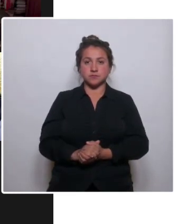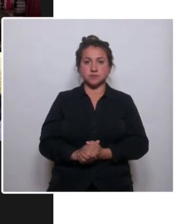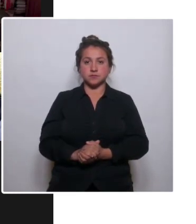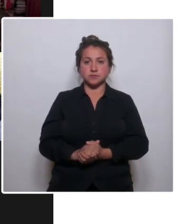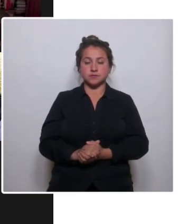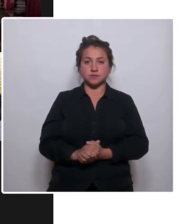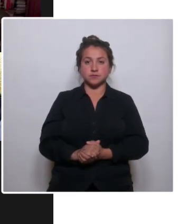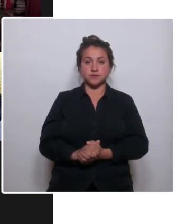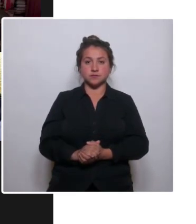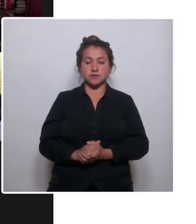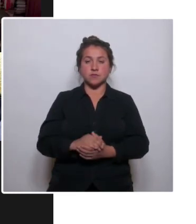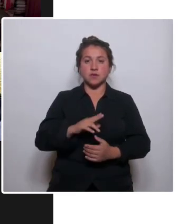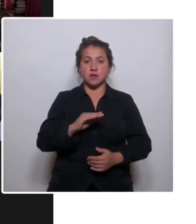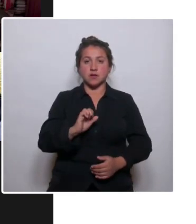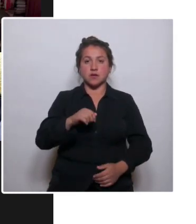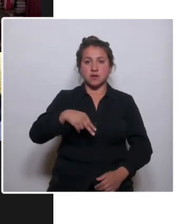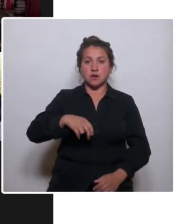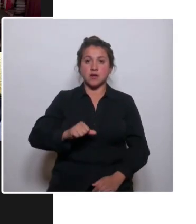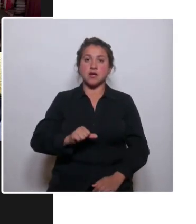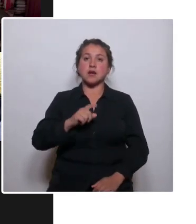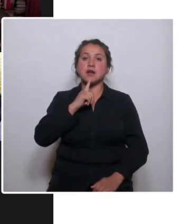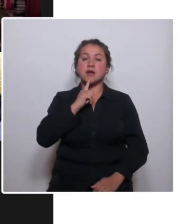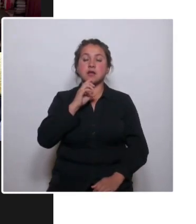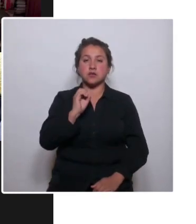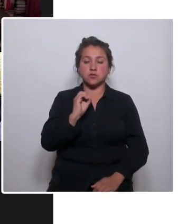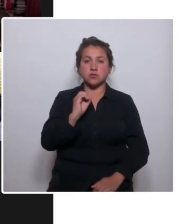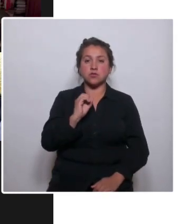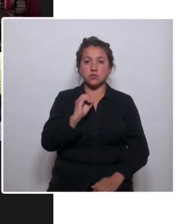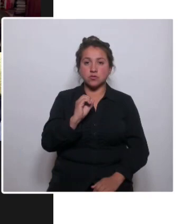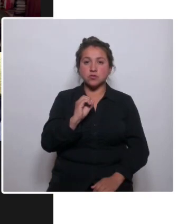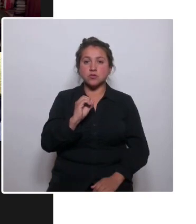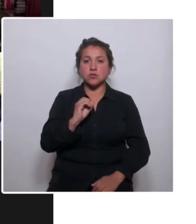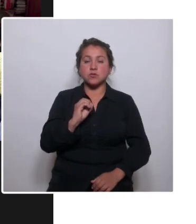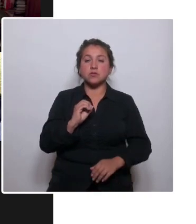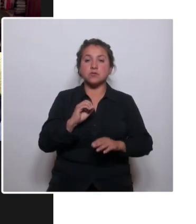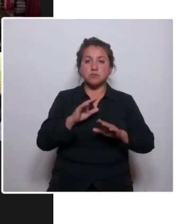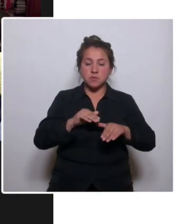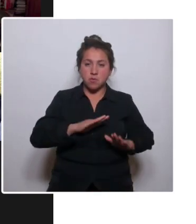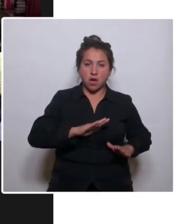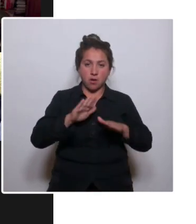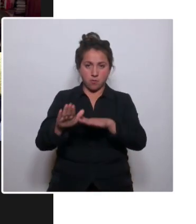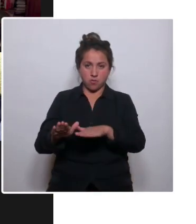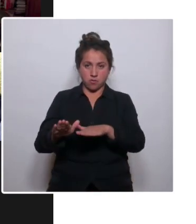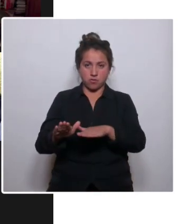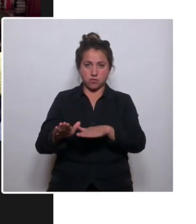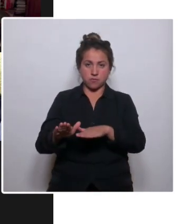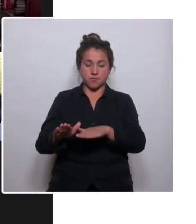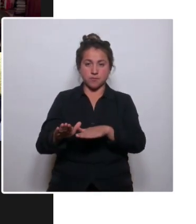Señor Renato Garín. Voy a acompañar a la mesa. A favor, secretario.